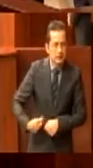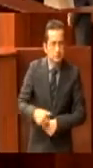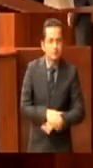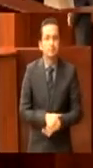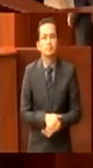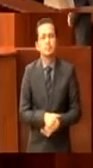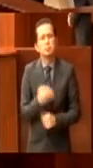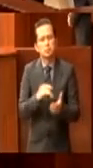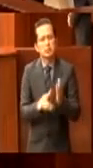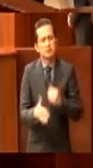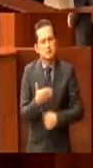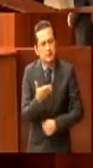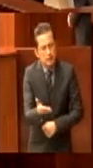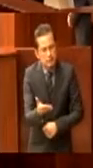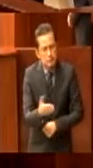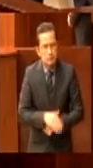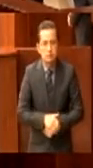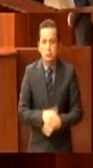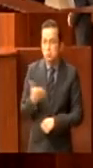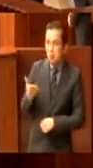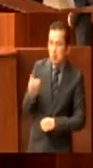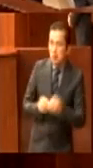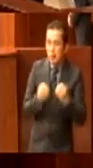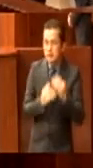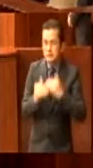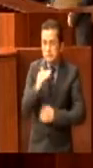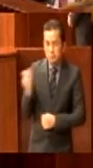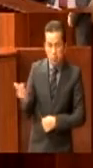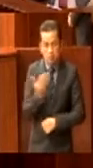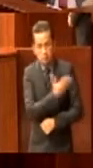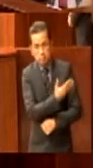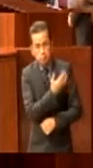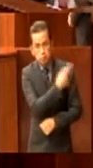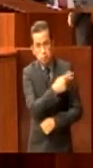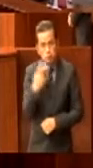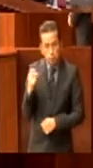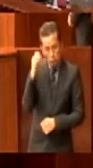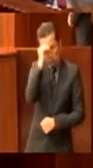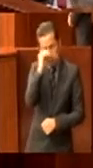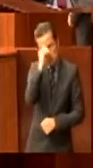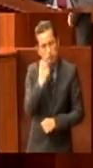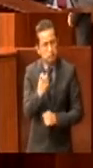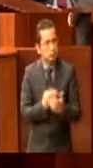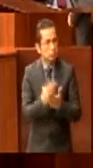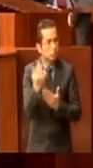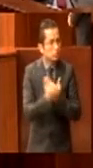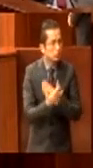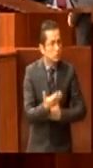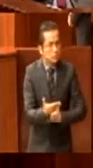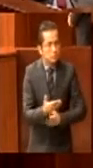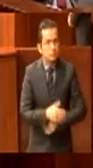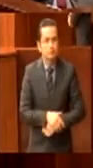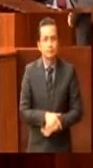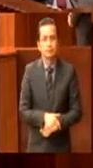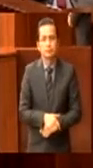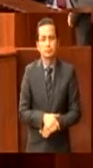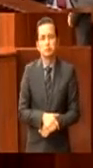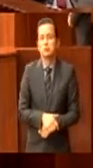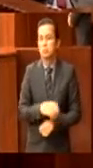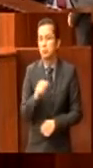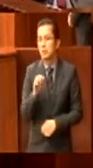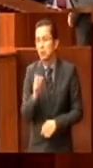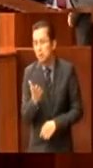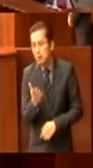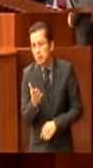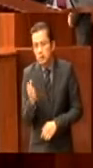carlos eduardo magistrada magistrado está a su consideración el proyecto de la cuenta si no hay